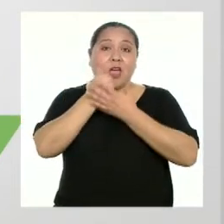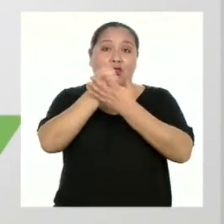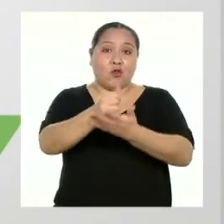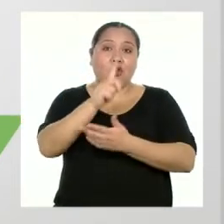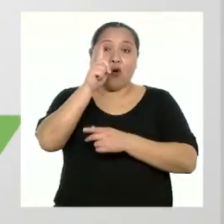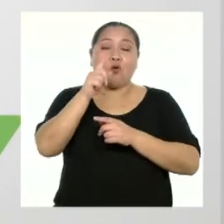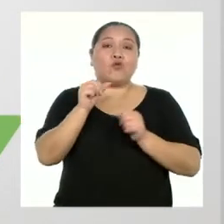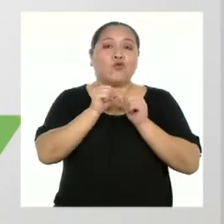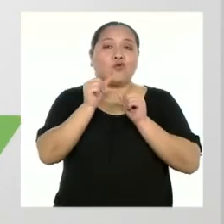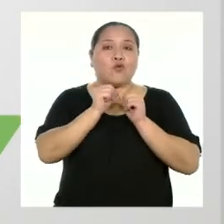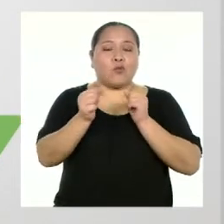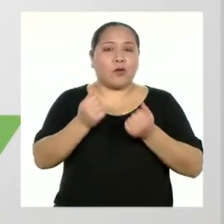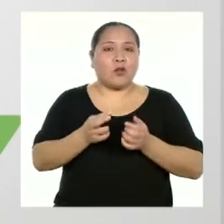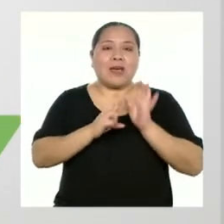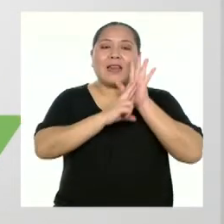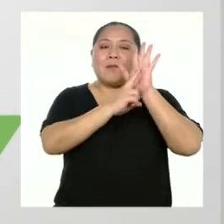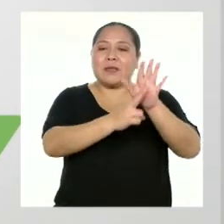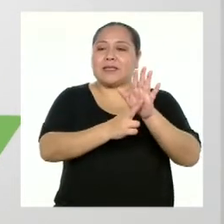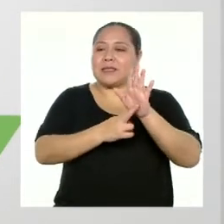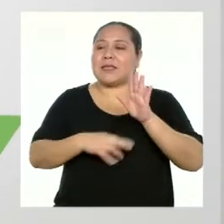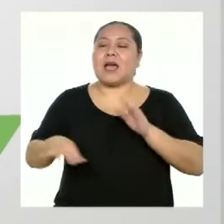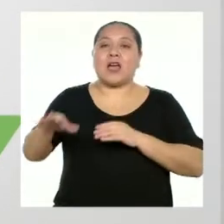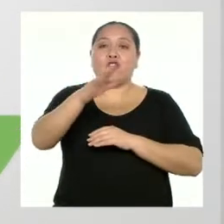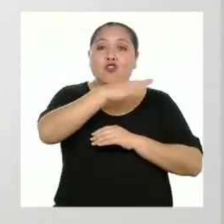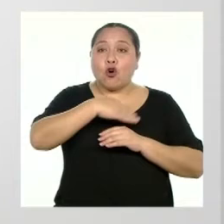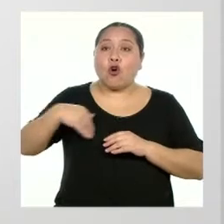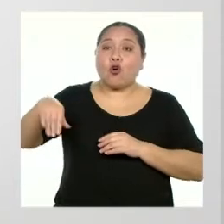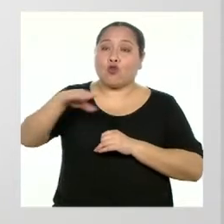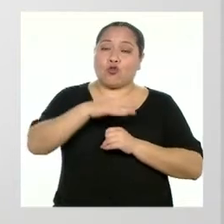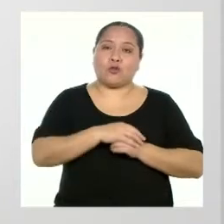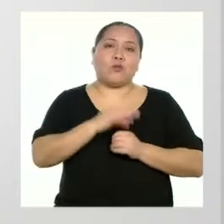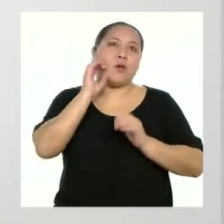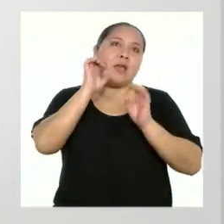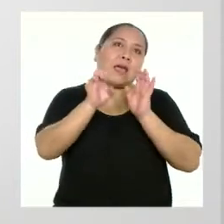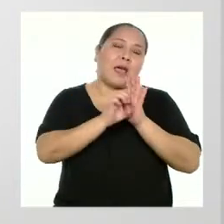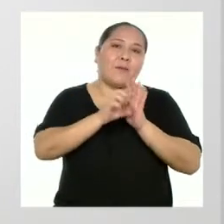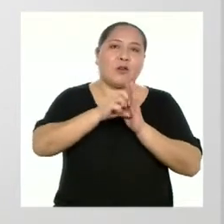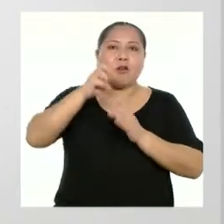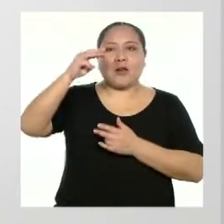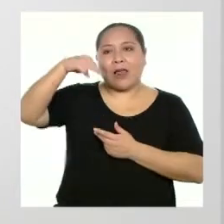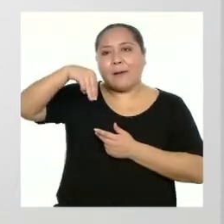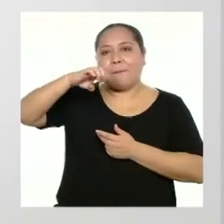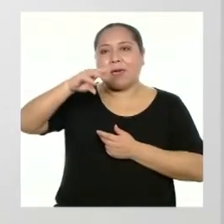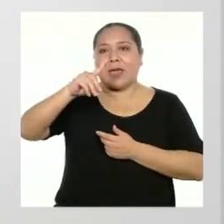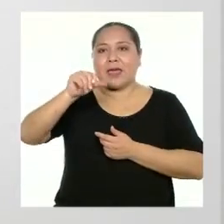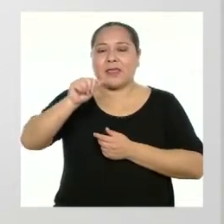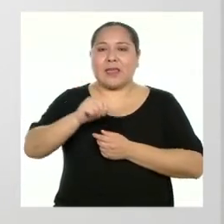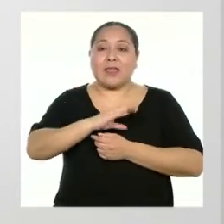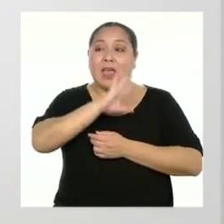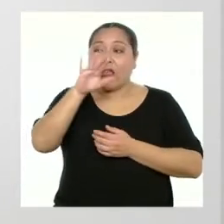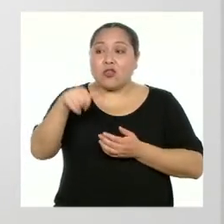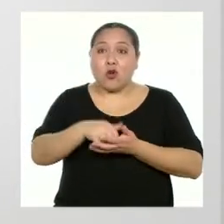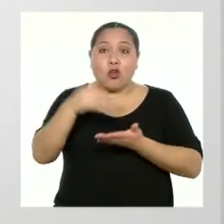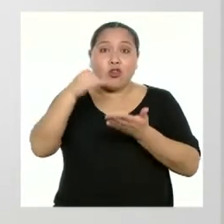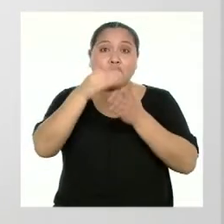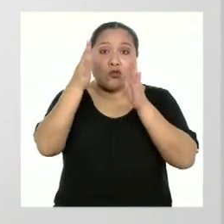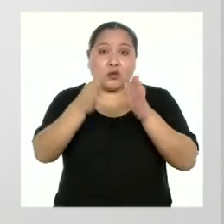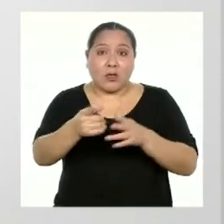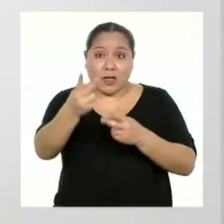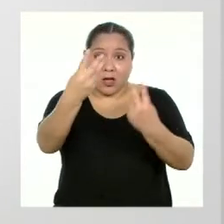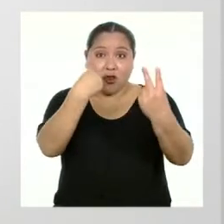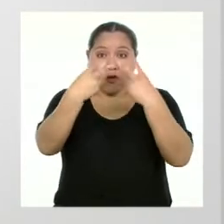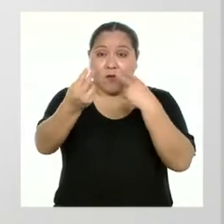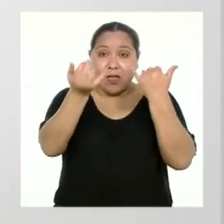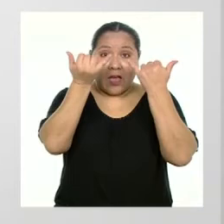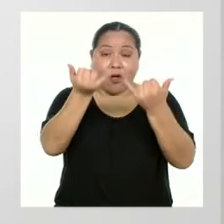represente a todos los valores que toma la variable. Por ejemplo, si nos dicen que la media del grupo de todos los estudiantes que nos están viendo por televisión en